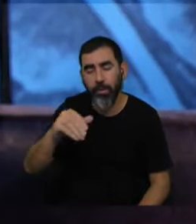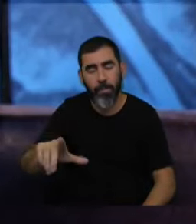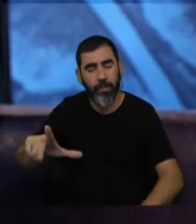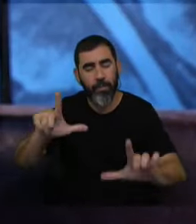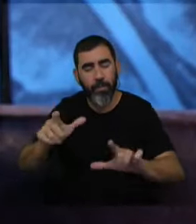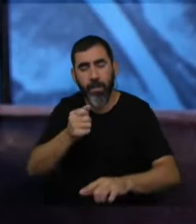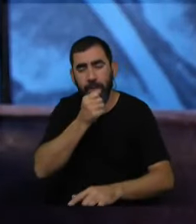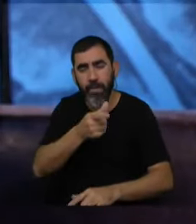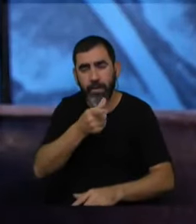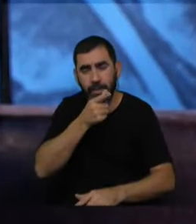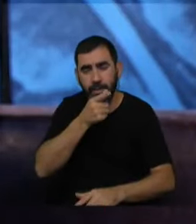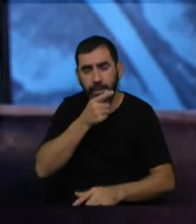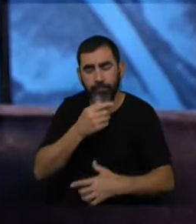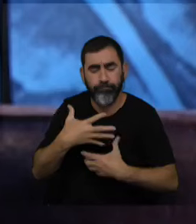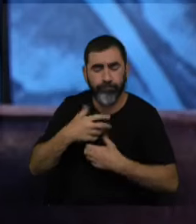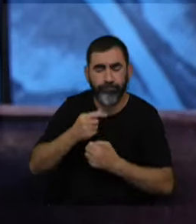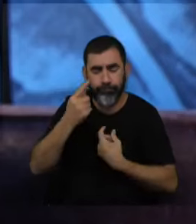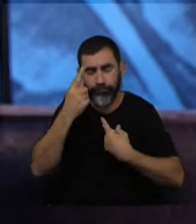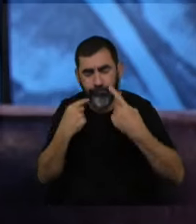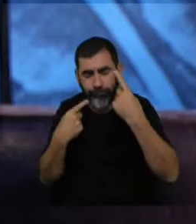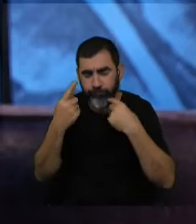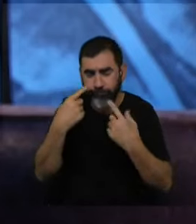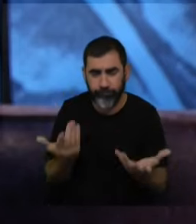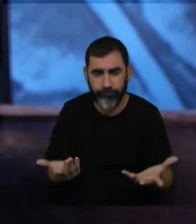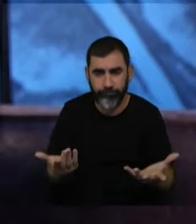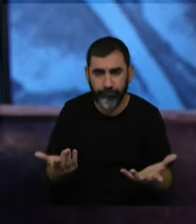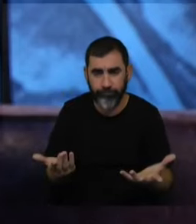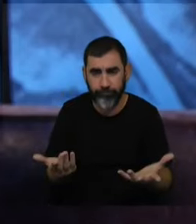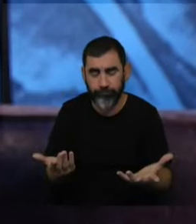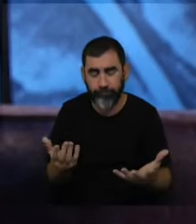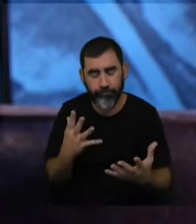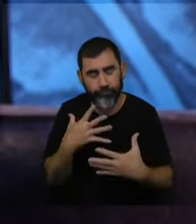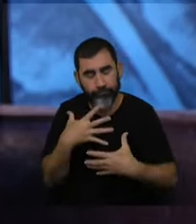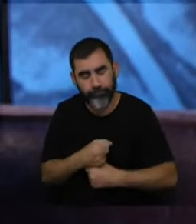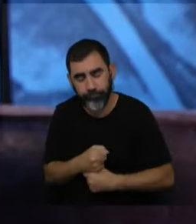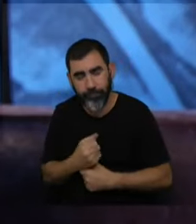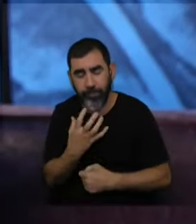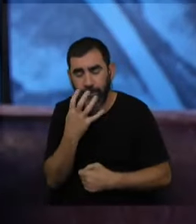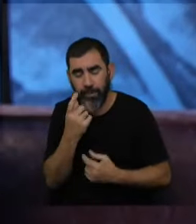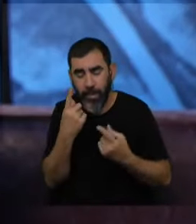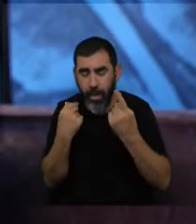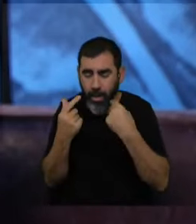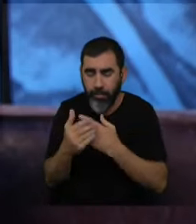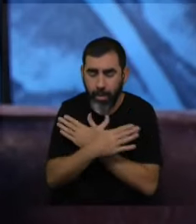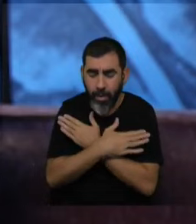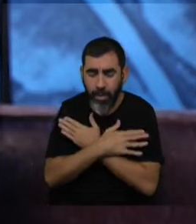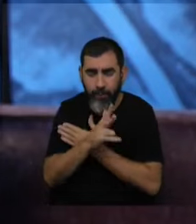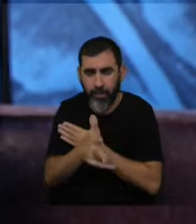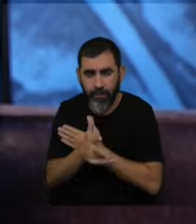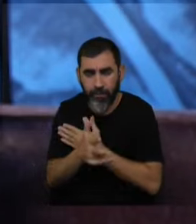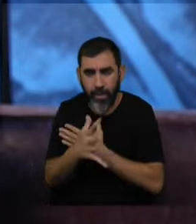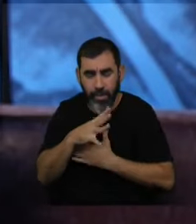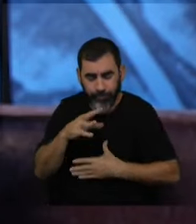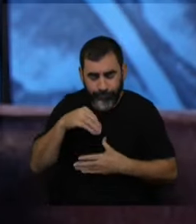tuya en Qatar conmovió y giró por todos lados era tu desilusión la tristeza las lágrimas el abrazo con ellos tenías algo